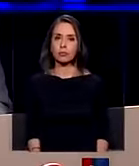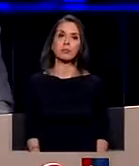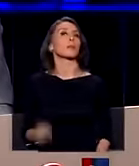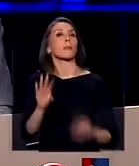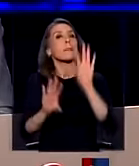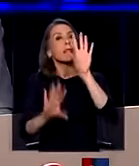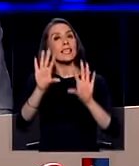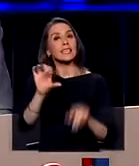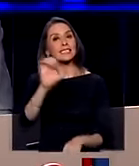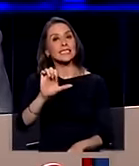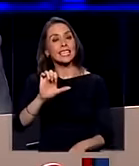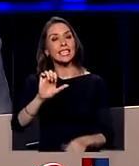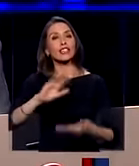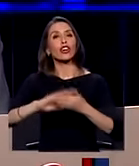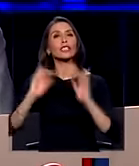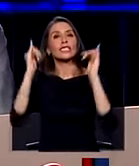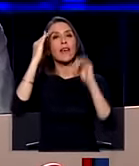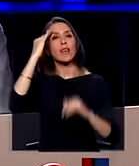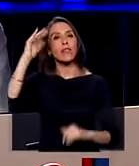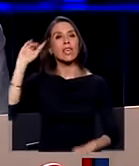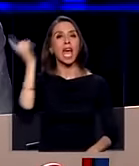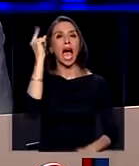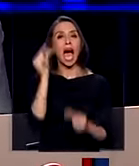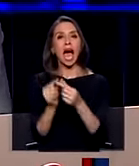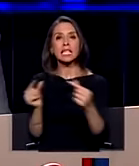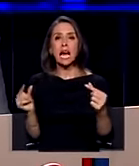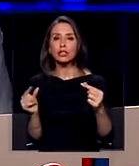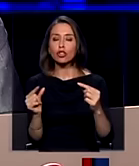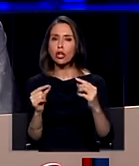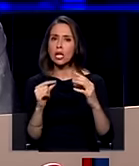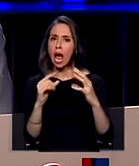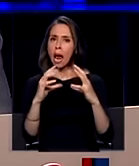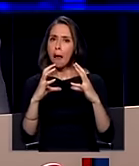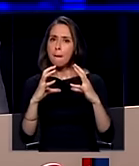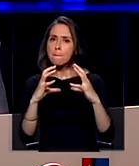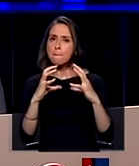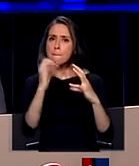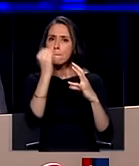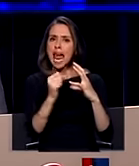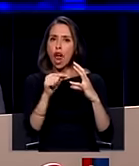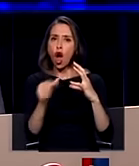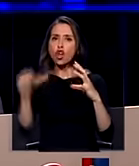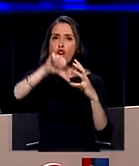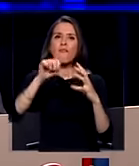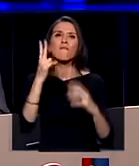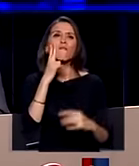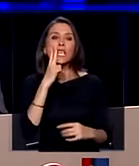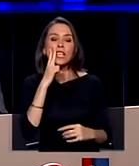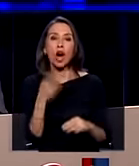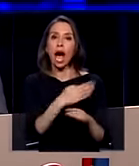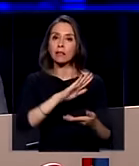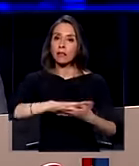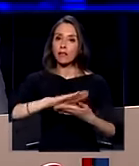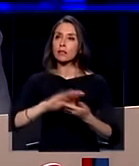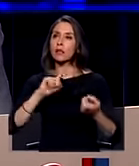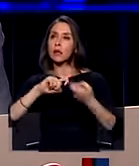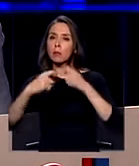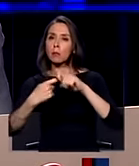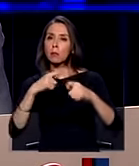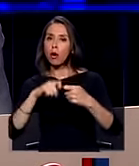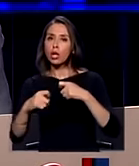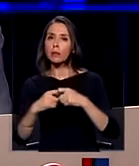El 15 de enero se va a celebrar el Día Nacional del Melón con Vino. Sin embargo, antes de que los chilenos comiencen ya a festejar, hay polémica.